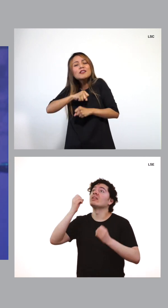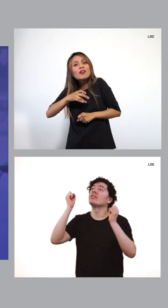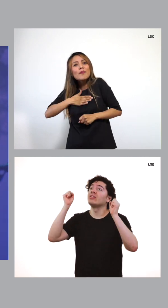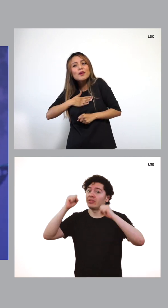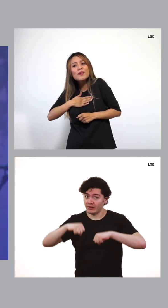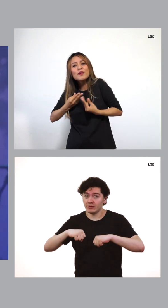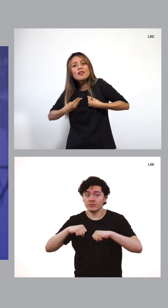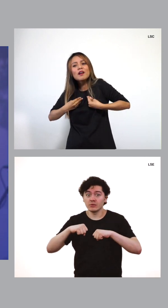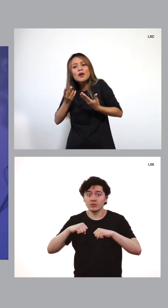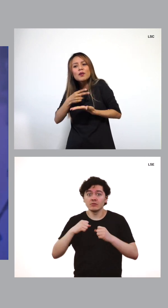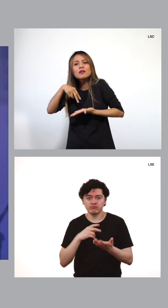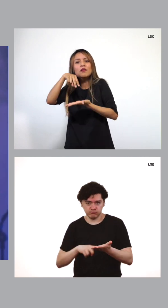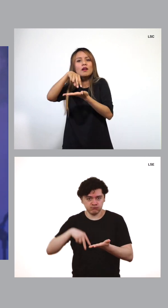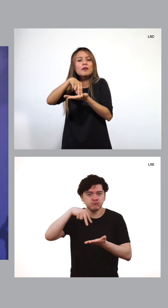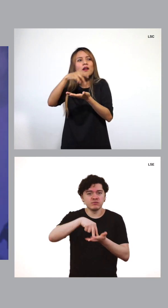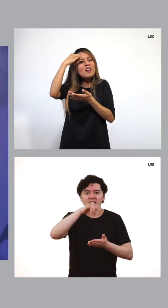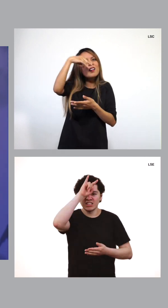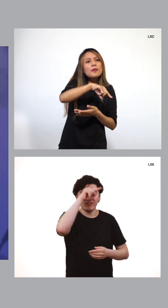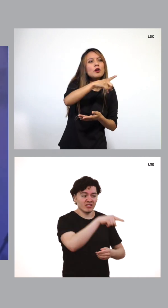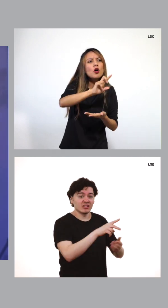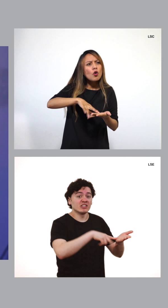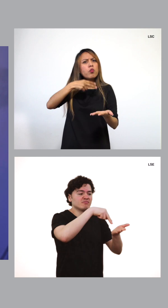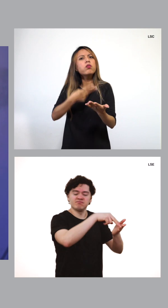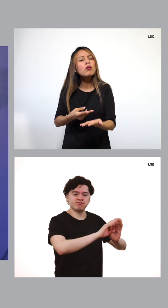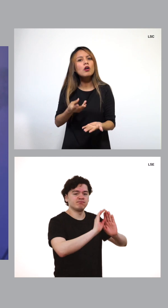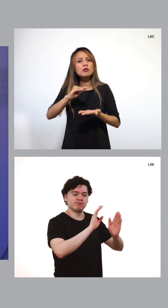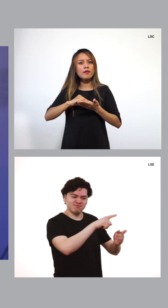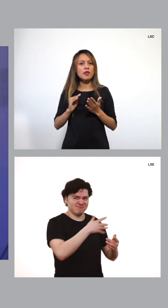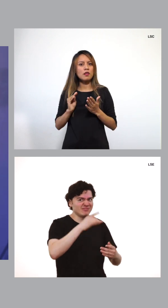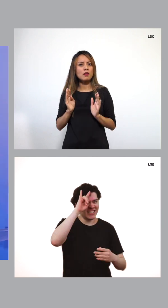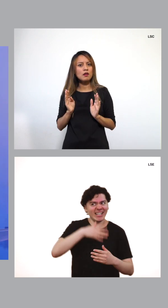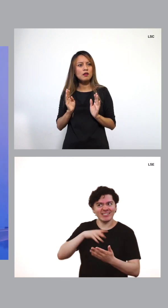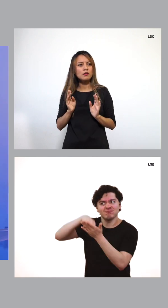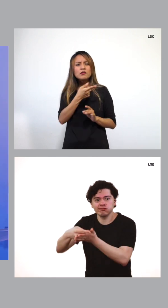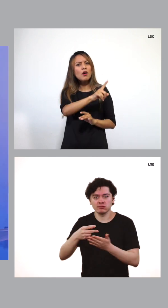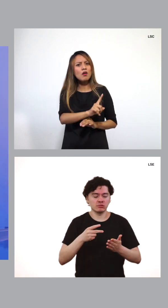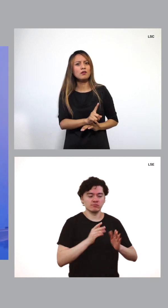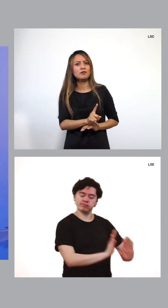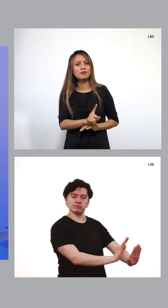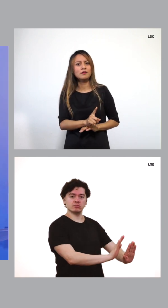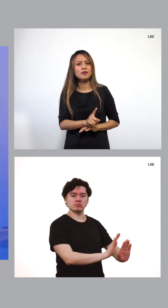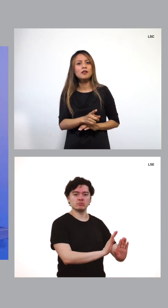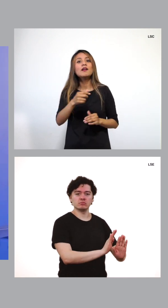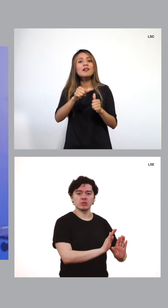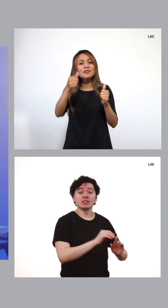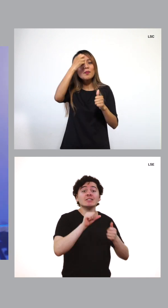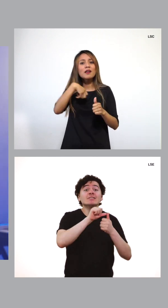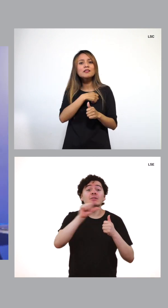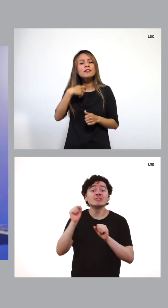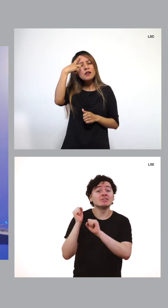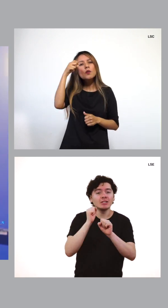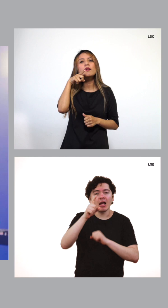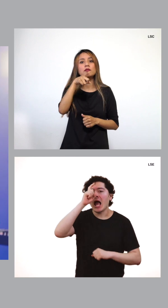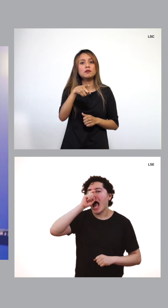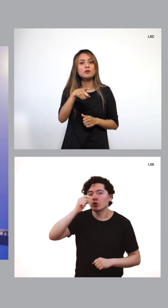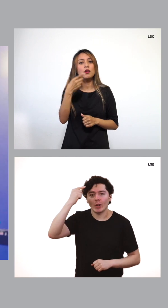eres tú para volver a tirarme al suelo? Quédate esta verdad en este día y que esta Semana Santa sirva para recordártelo. Lo